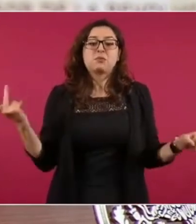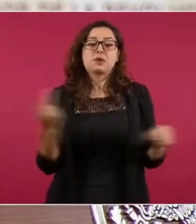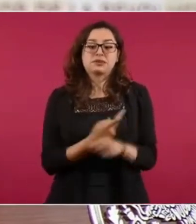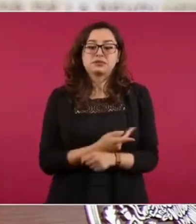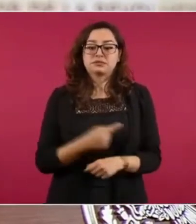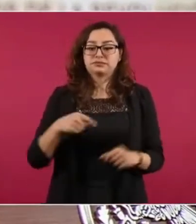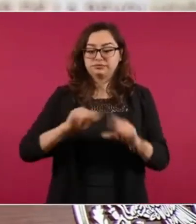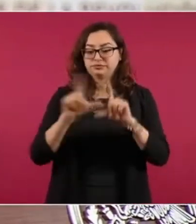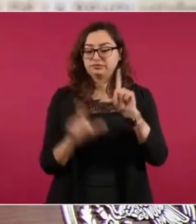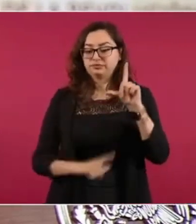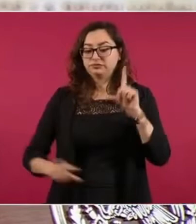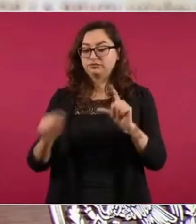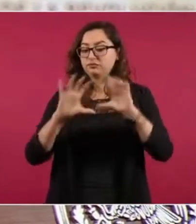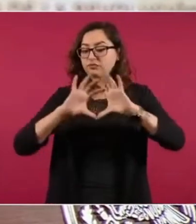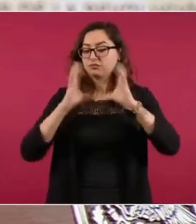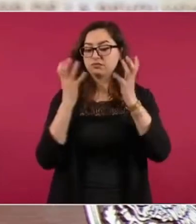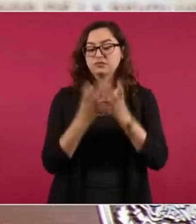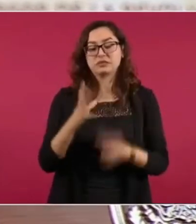pensamiento,